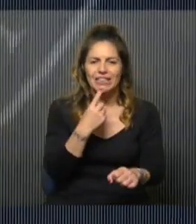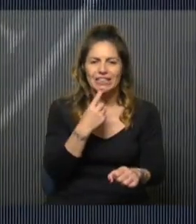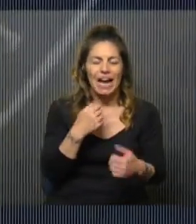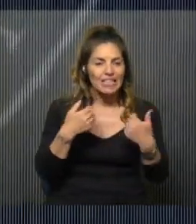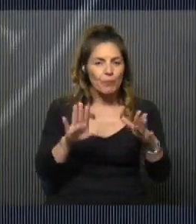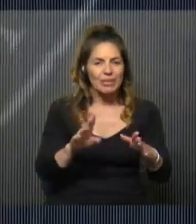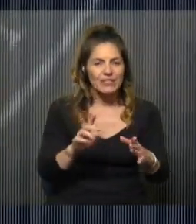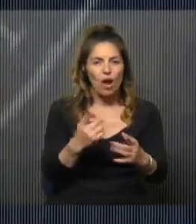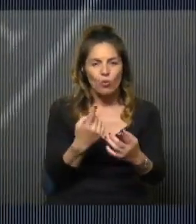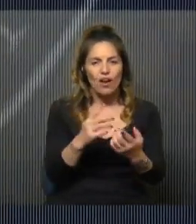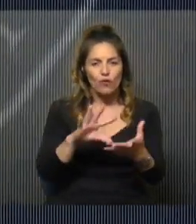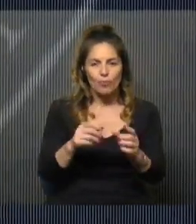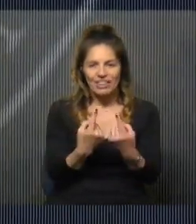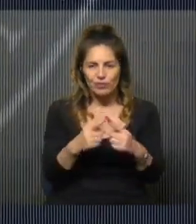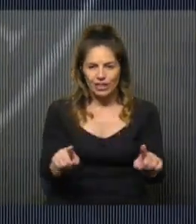comienza